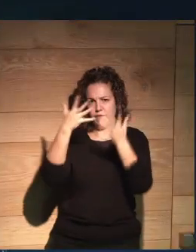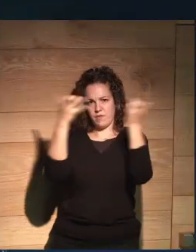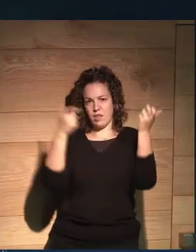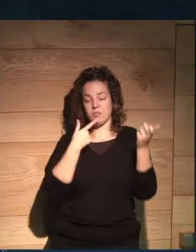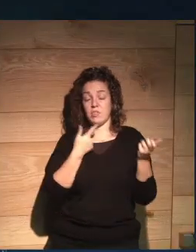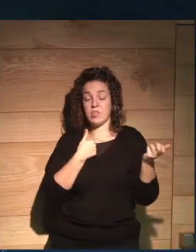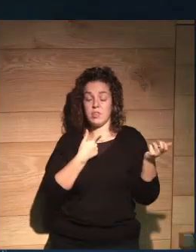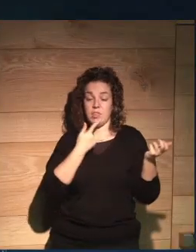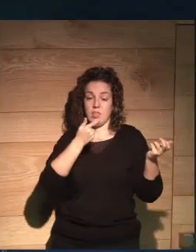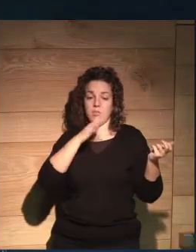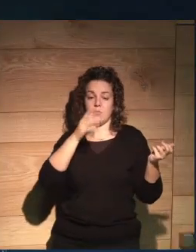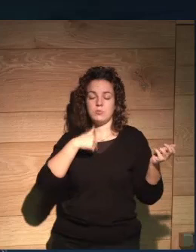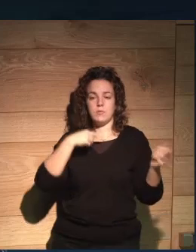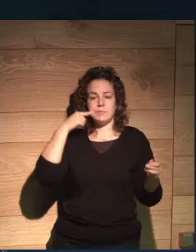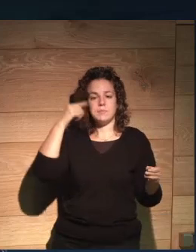de que creo que